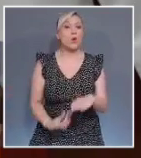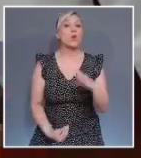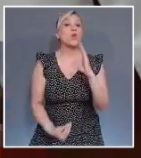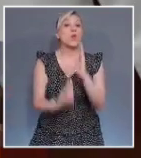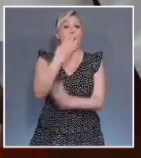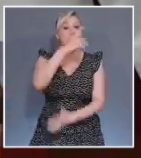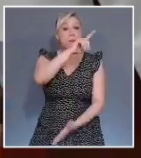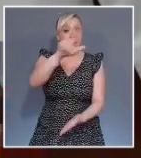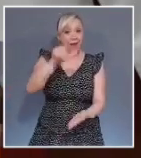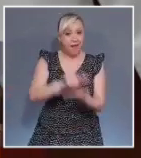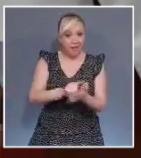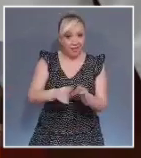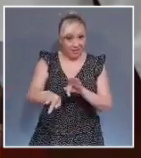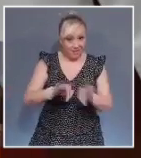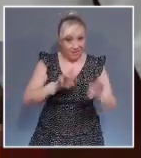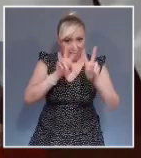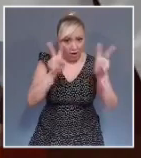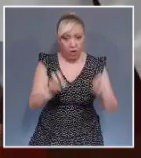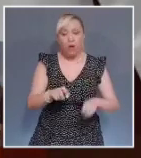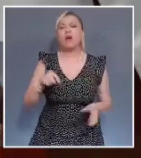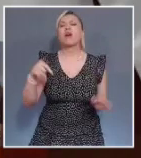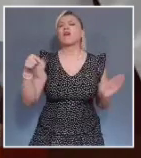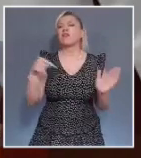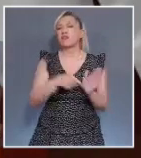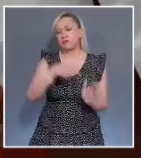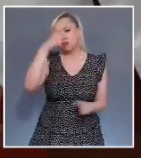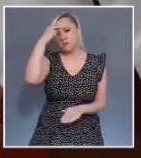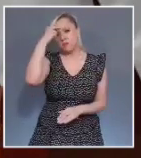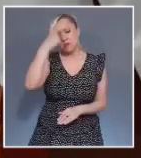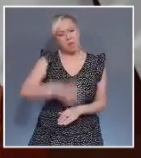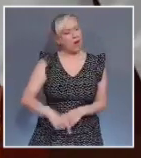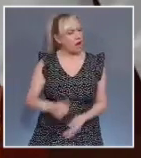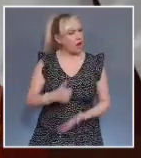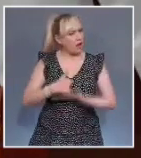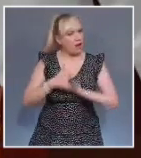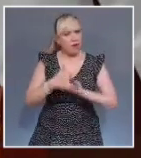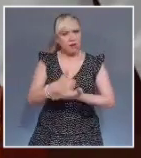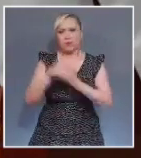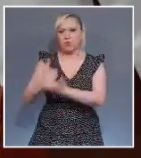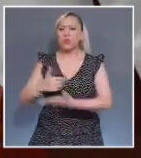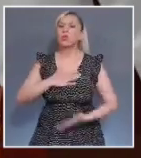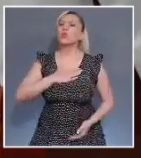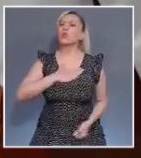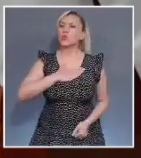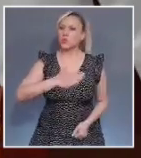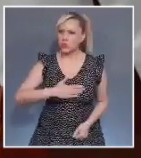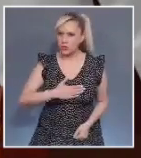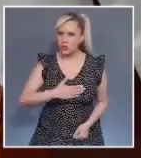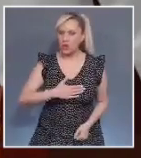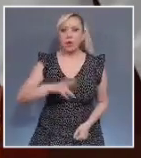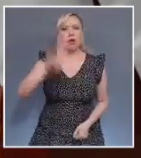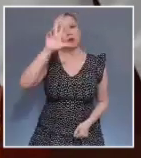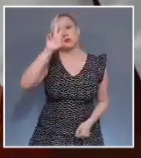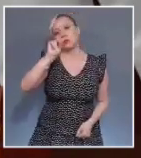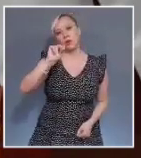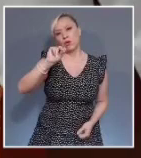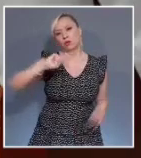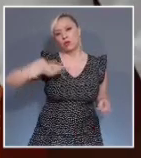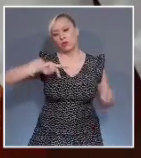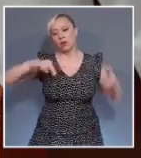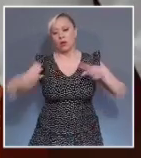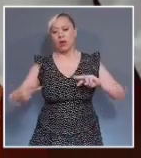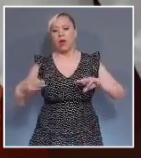laboral sea un mecanismo del primer tipo, de justicia, y no del segundo, de mantener un statu quo